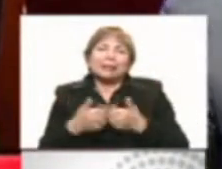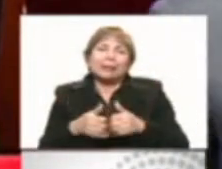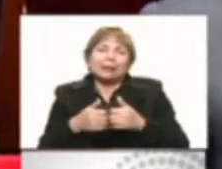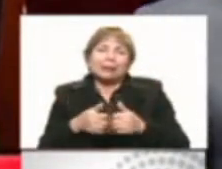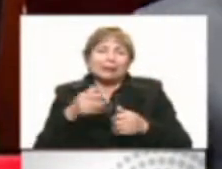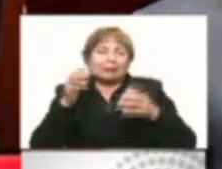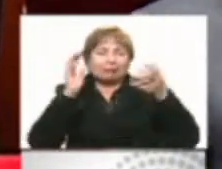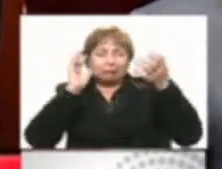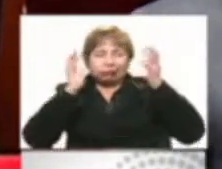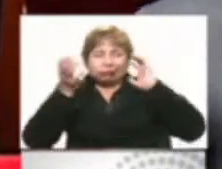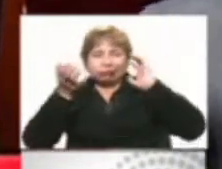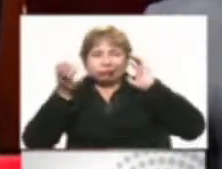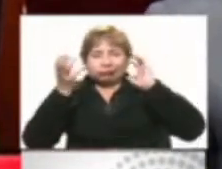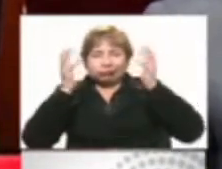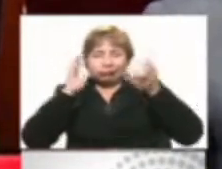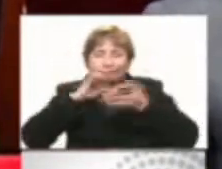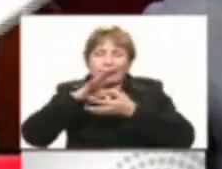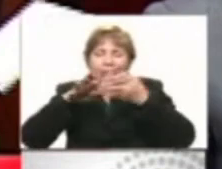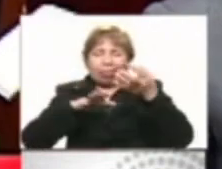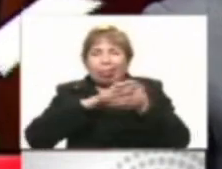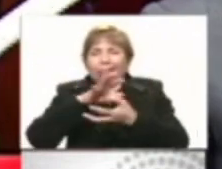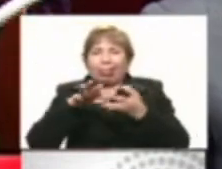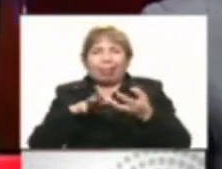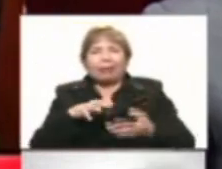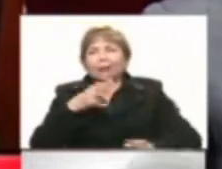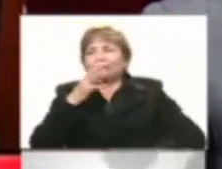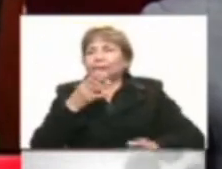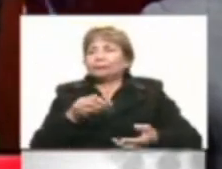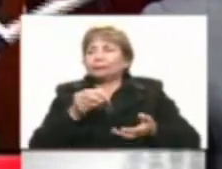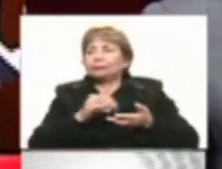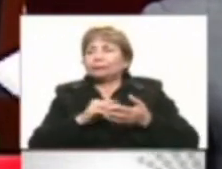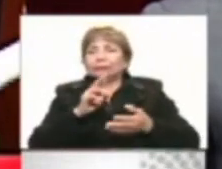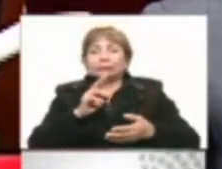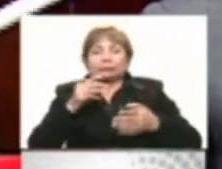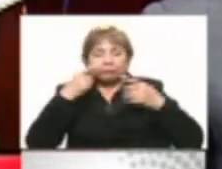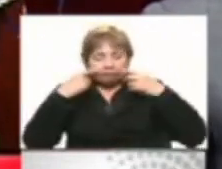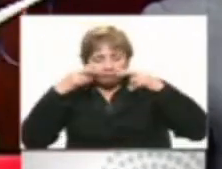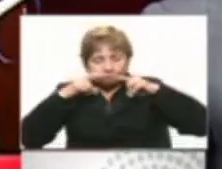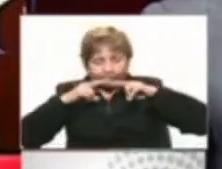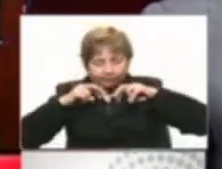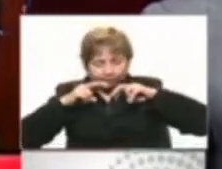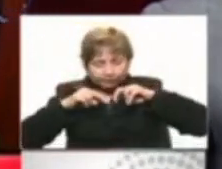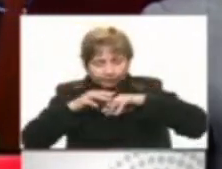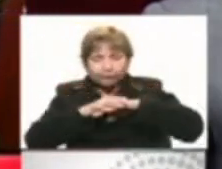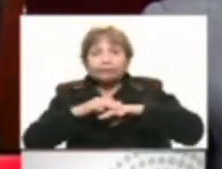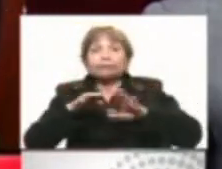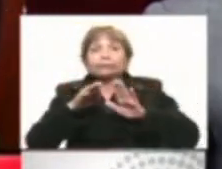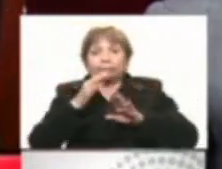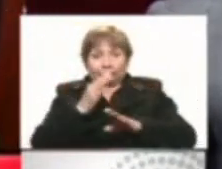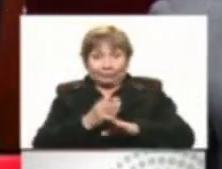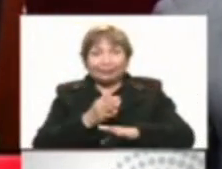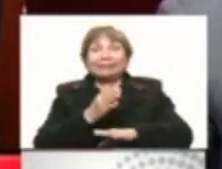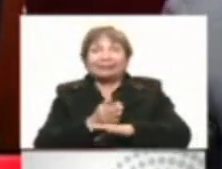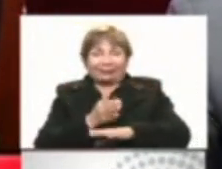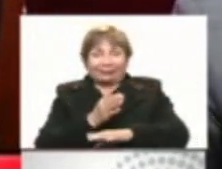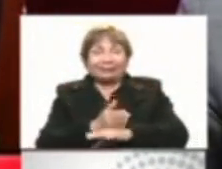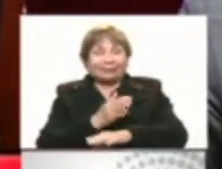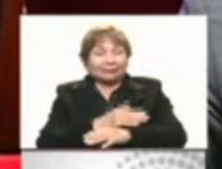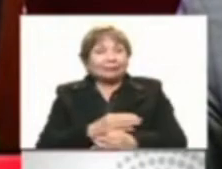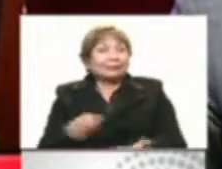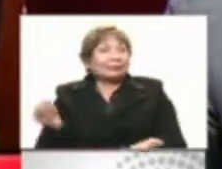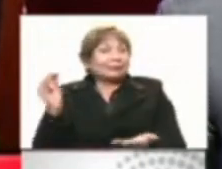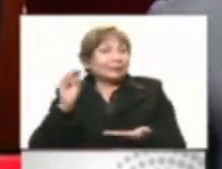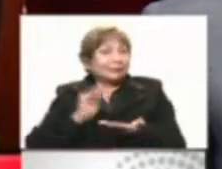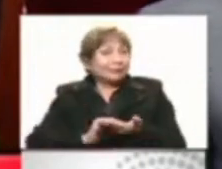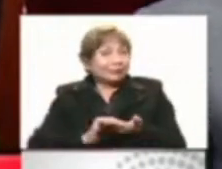régimen confuso, enredado, 4 regímenes superpuestos. Tenemos que revisar y mejorar eso. Tenemos que obtener más recursos